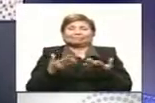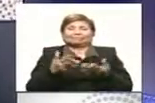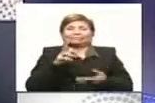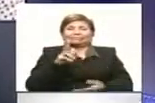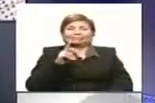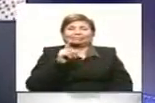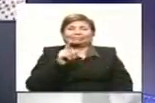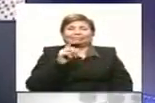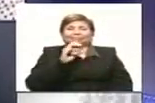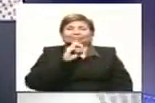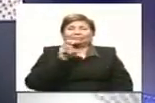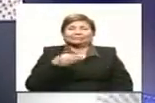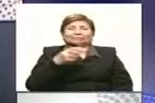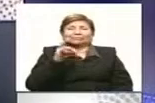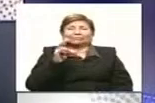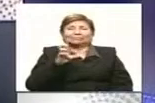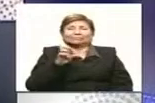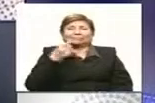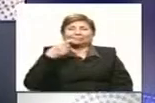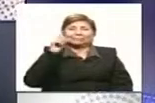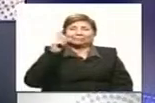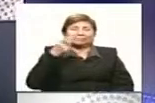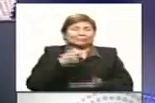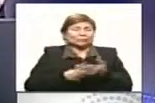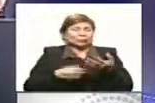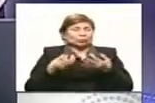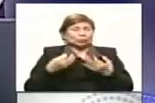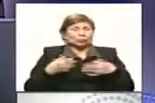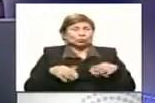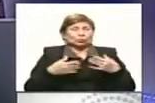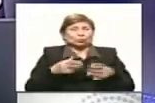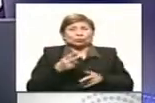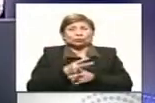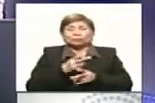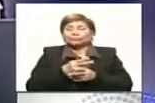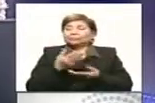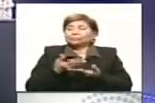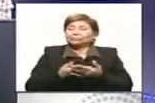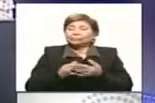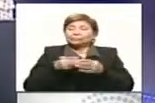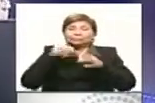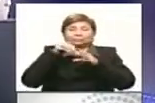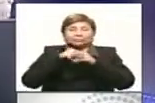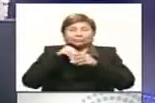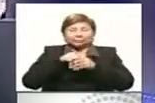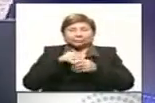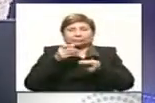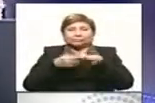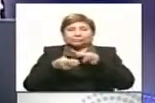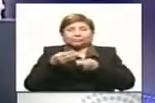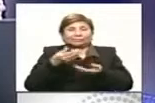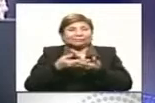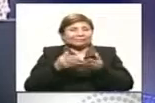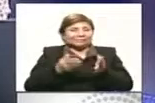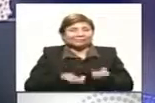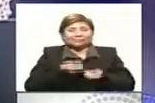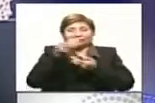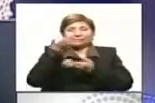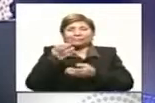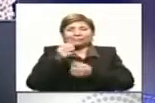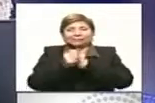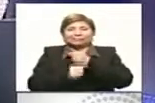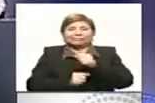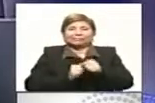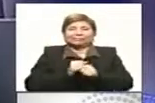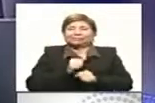33.516 millones. Una buena parte es reserva de contingencia y fondo de inversión, recursos que se transfieren en el año